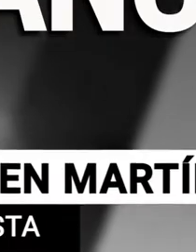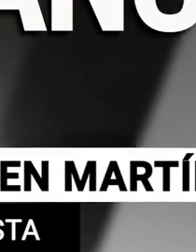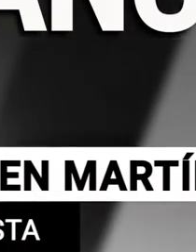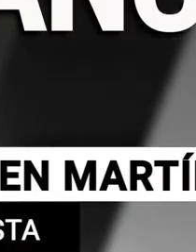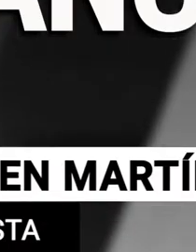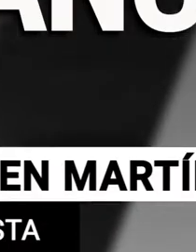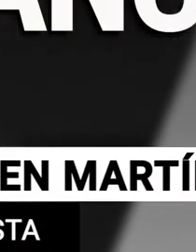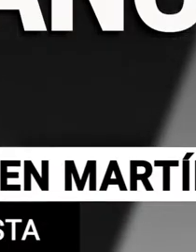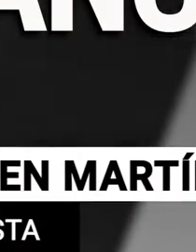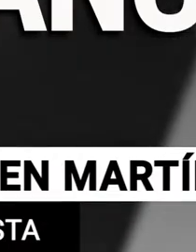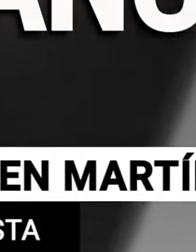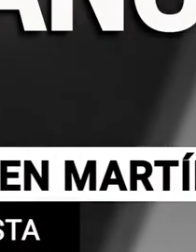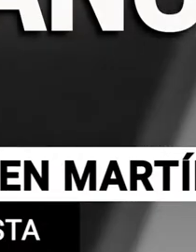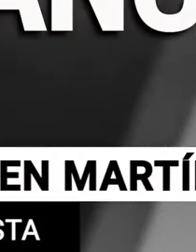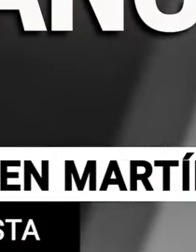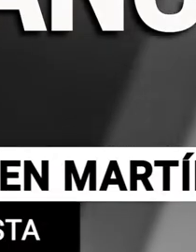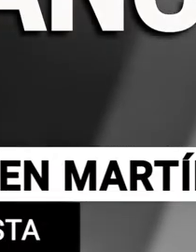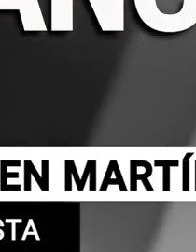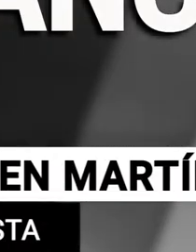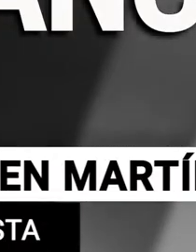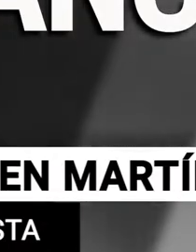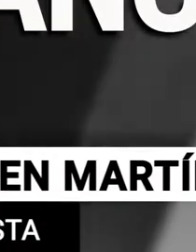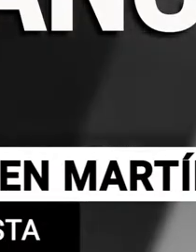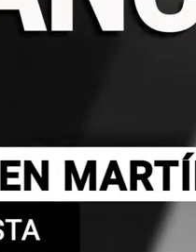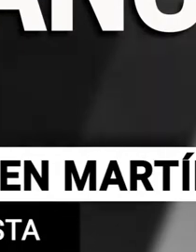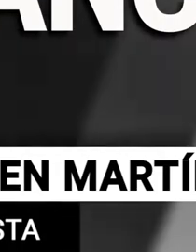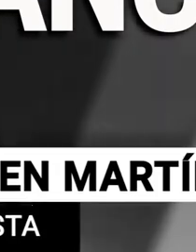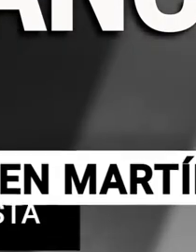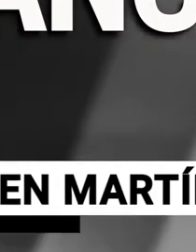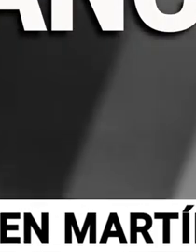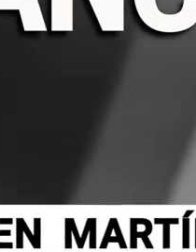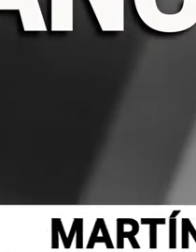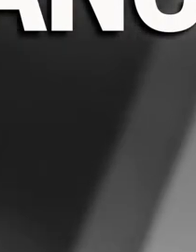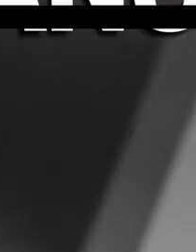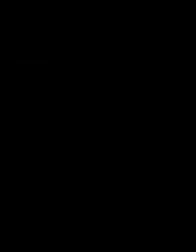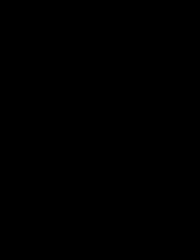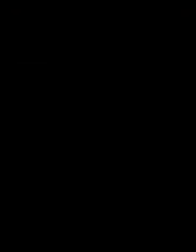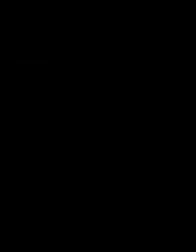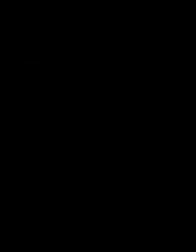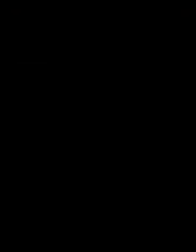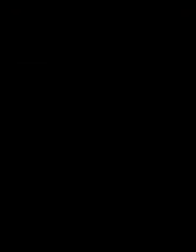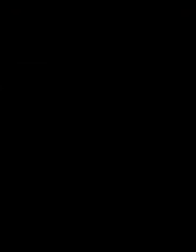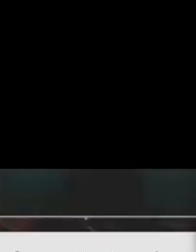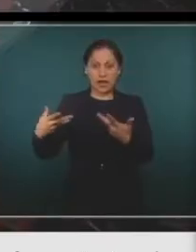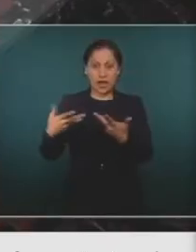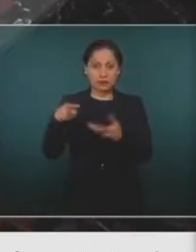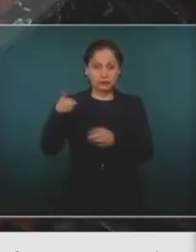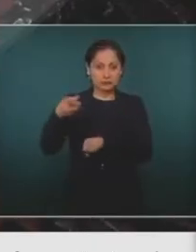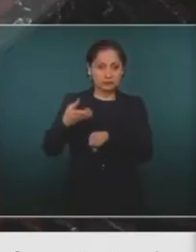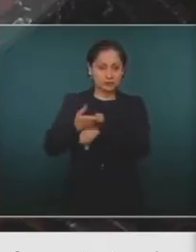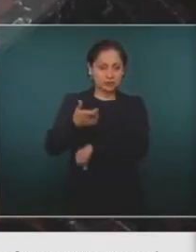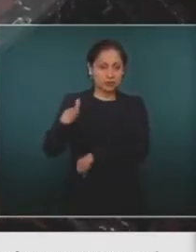Hola, ¿qué tal? Buenas tardes, bienvenidos a Las Breves de la Zona. Mi nombre es Carmen Martínez y te presento la información de este día.